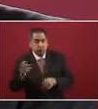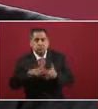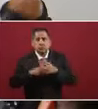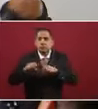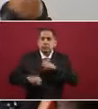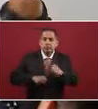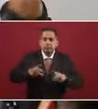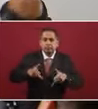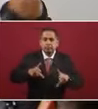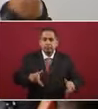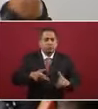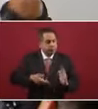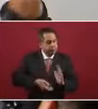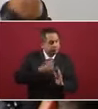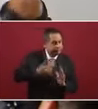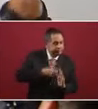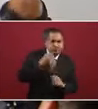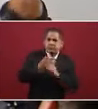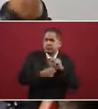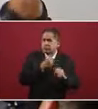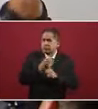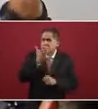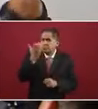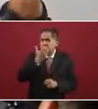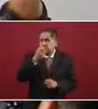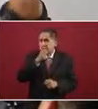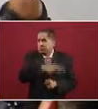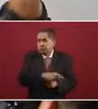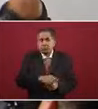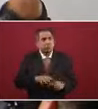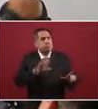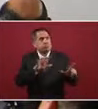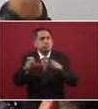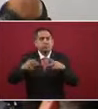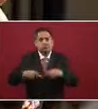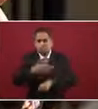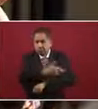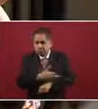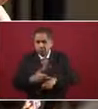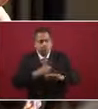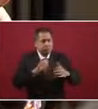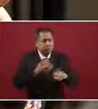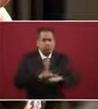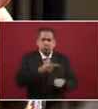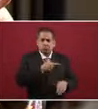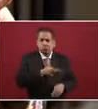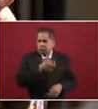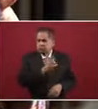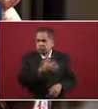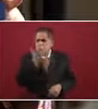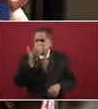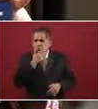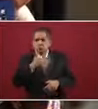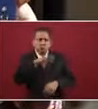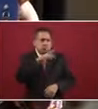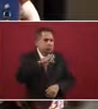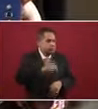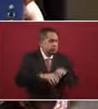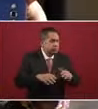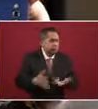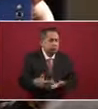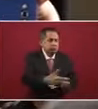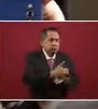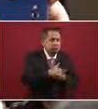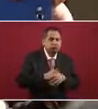a gente que recolecta la basura por años en Tapachula. Más de 700 familias muy pobres que se dedican a eso. Les